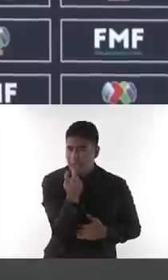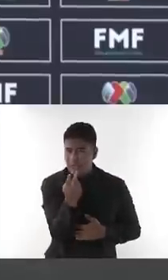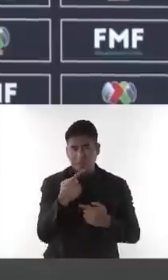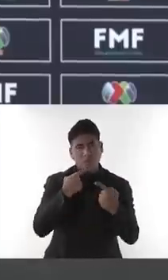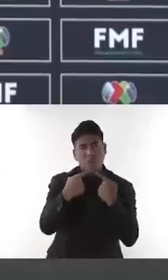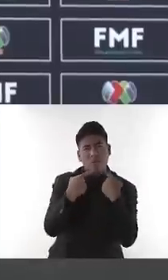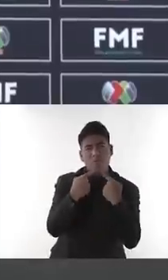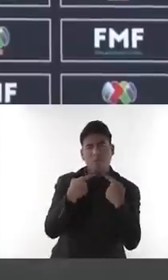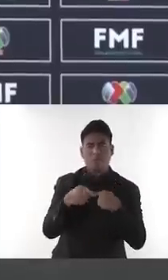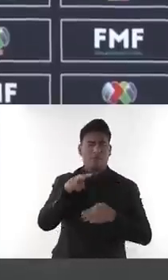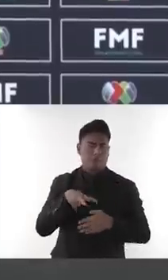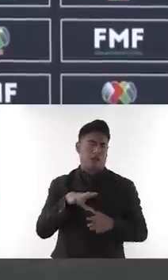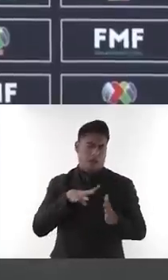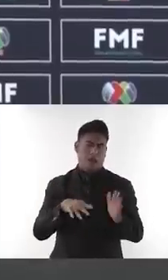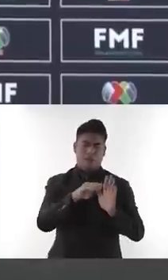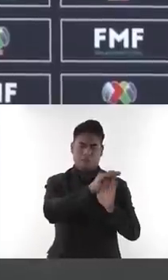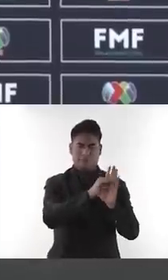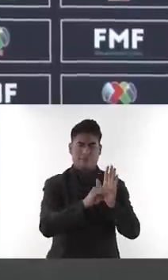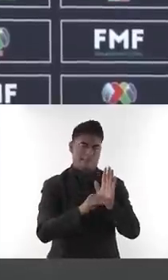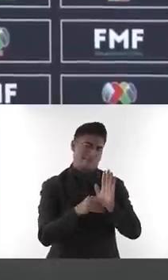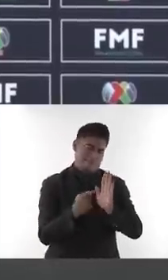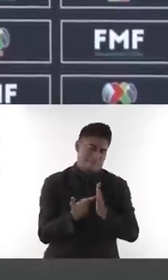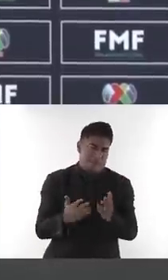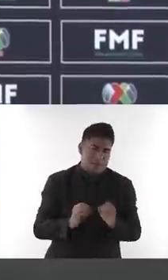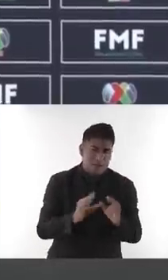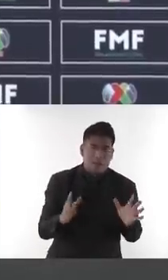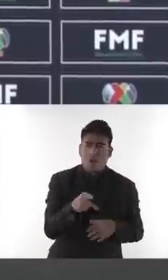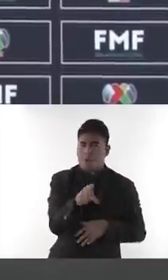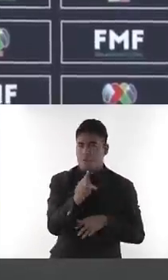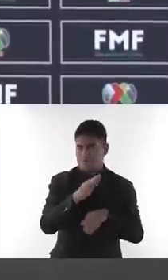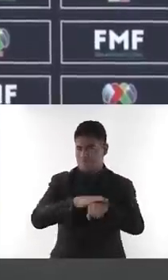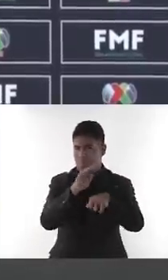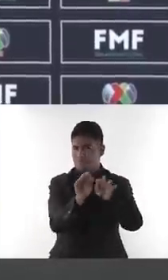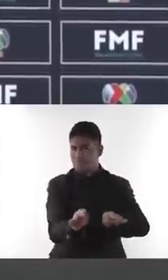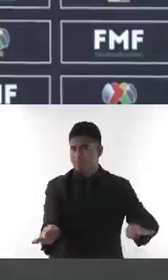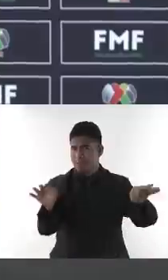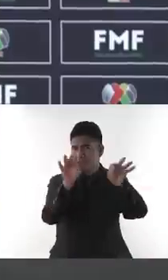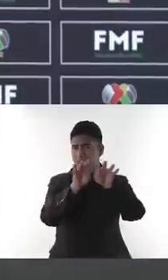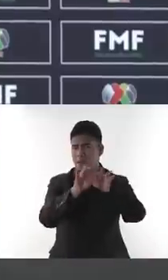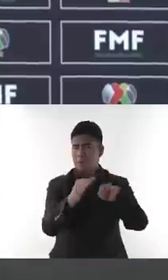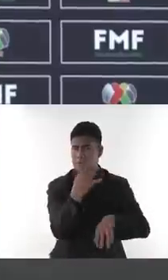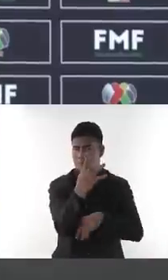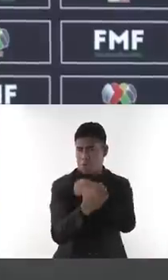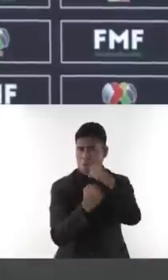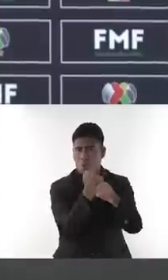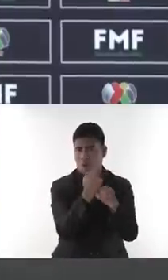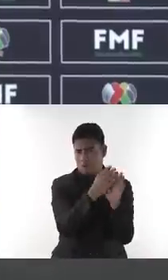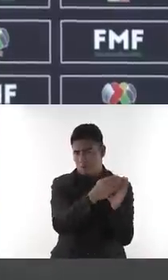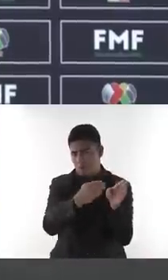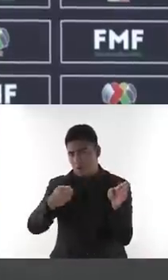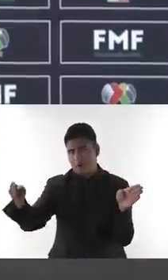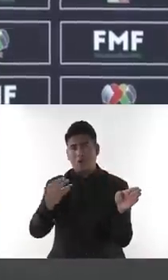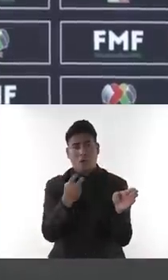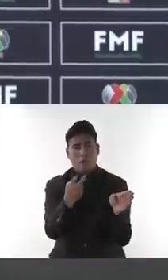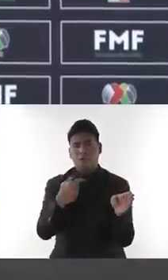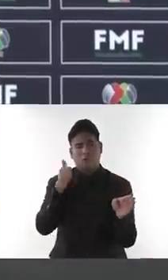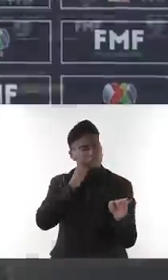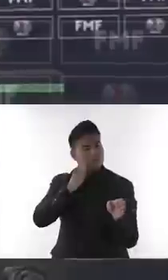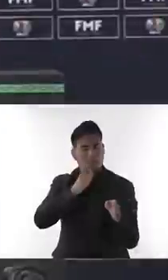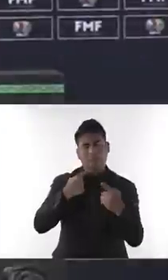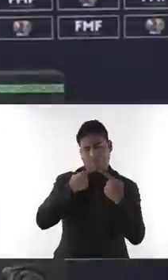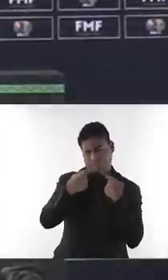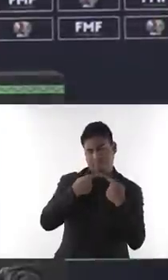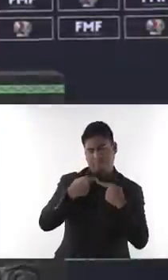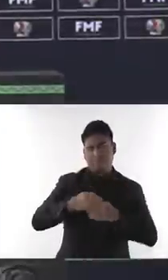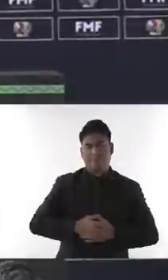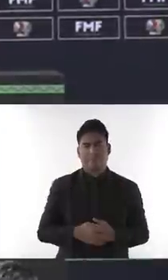sí están en el reporte, pero lo más importante es que se platicaron durante los 4 años que estuvo el señor Martino aquí con nosotros. Perfecto.